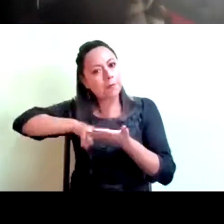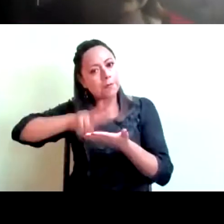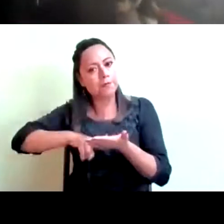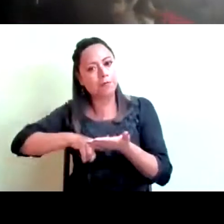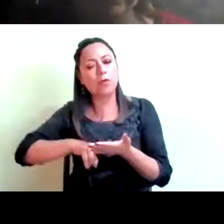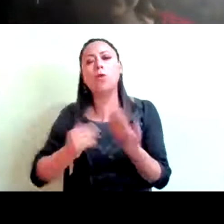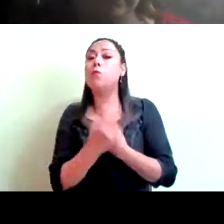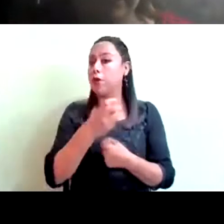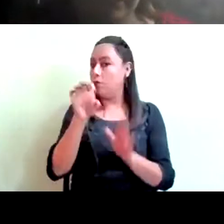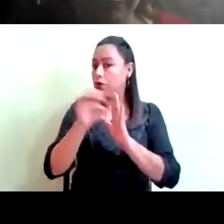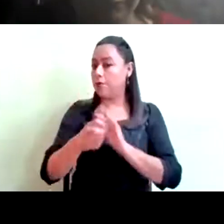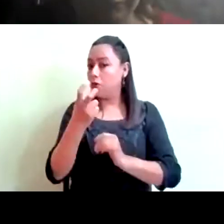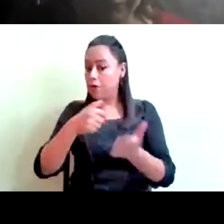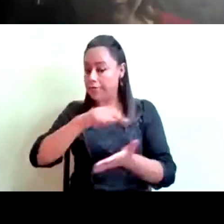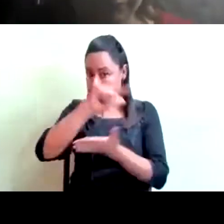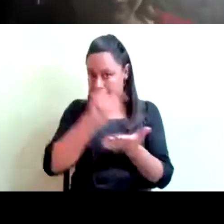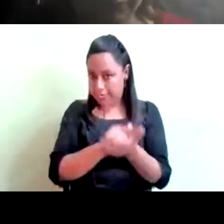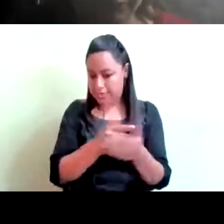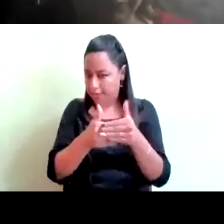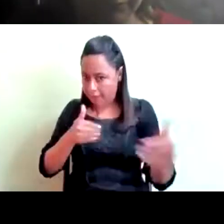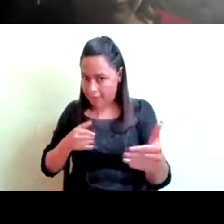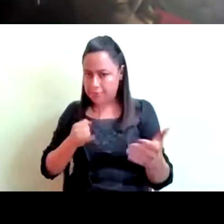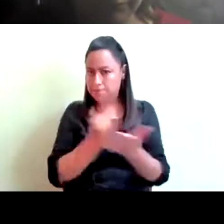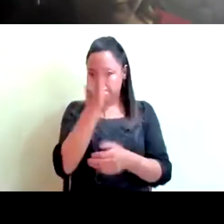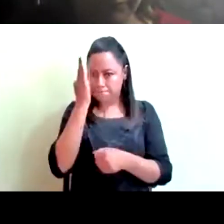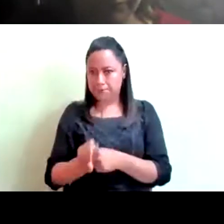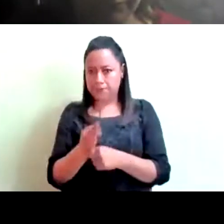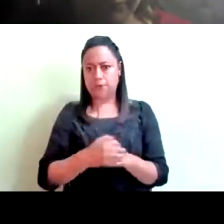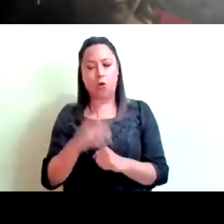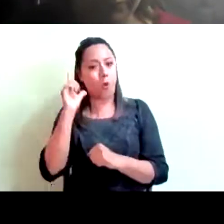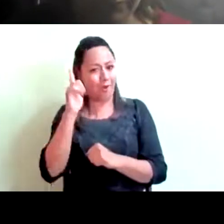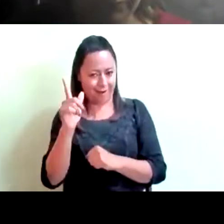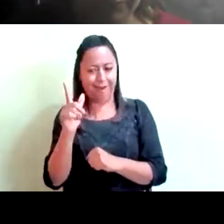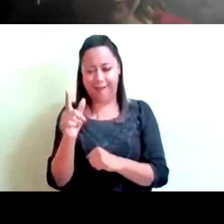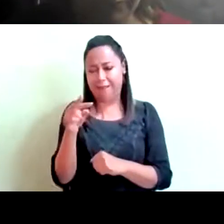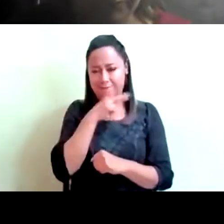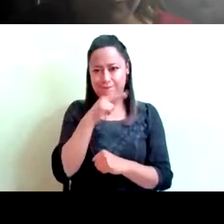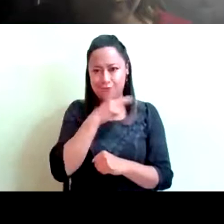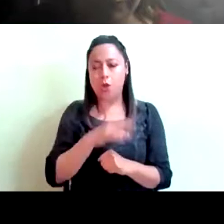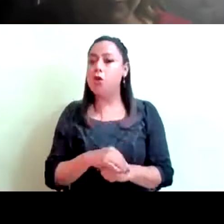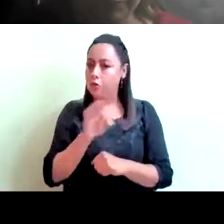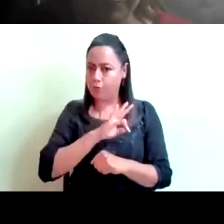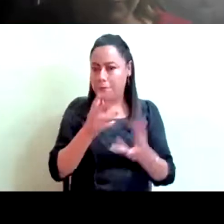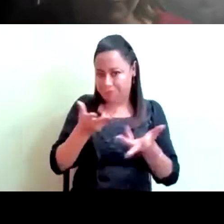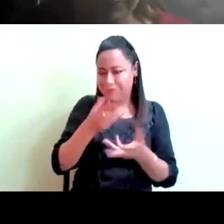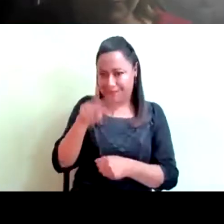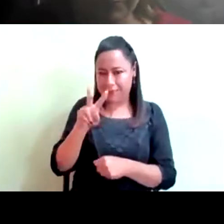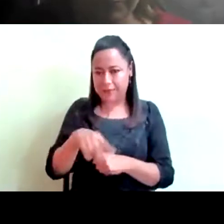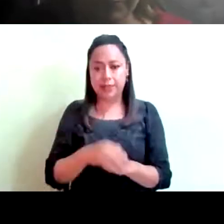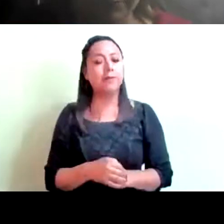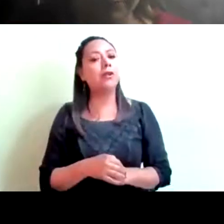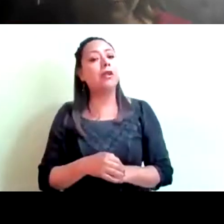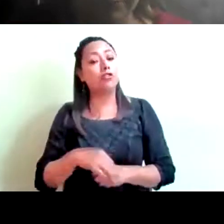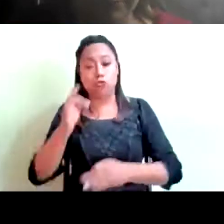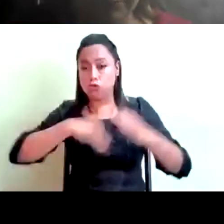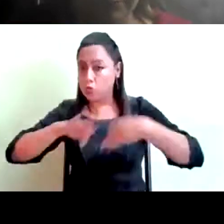esta ley, antes de que se dictamine, que esperemos que ya pronto podamos hacerlo, tiene que llevar